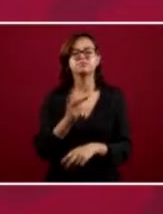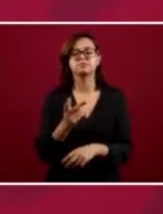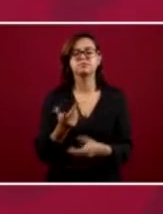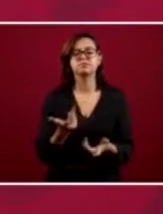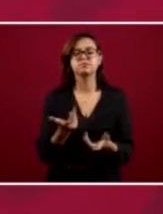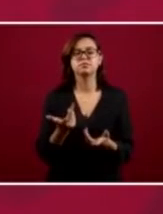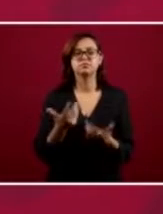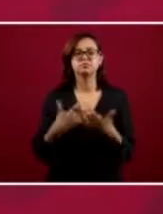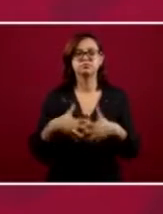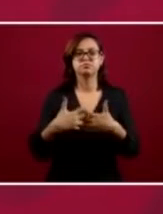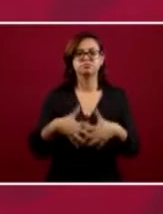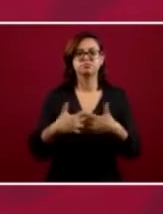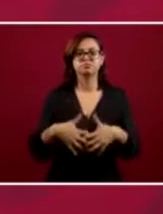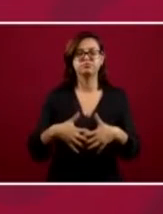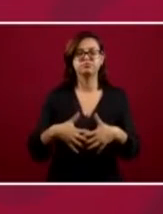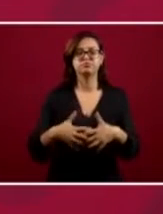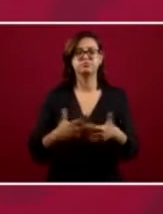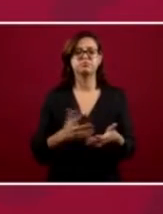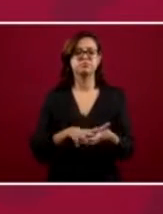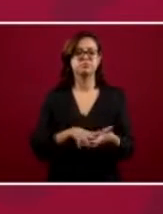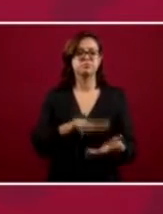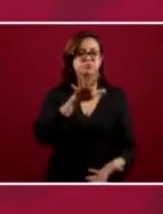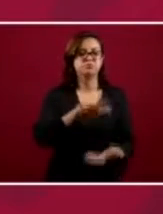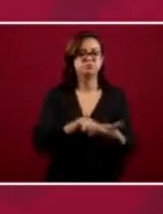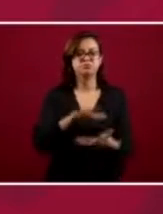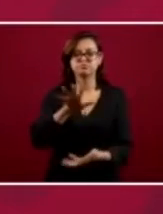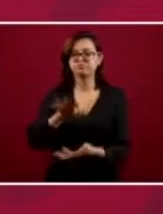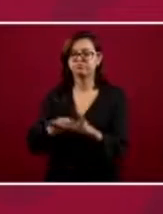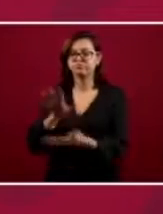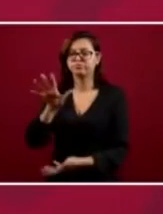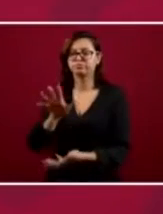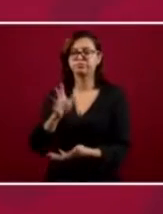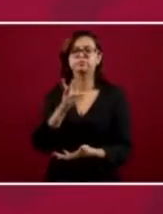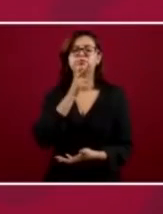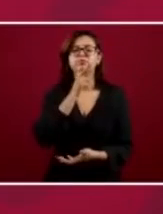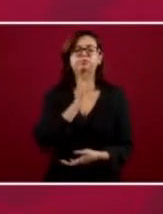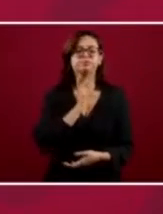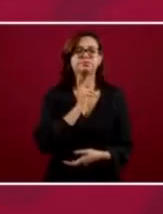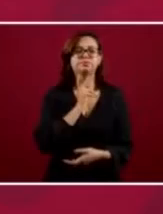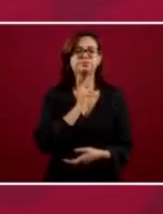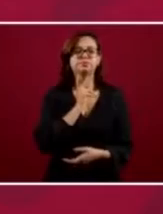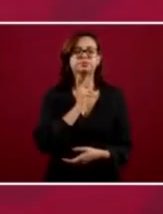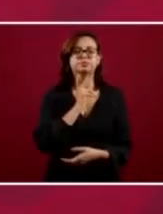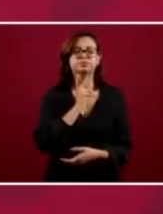se convertirá en palanca del desarrollo nacional, resaltó el presidente.